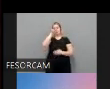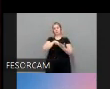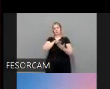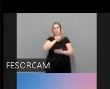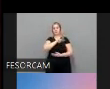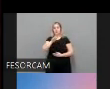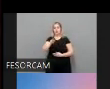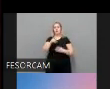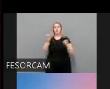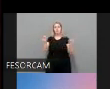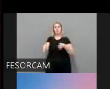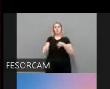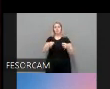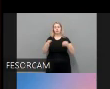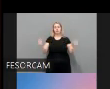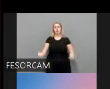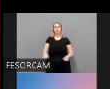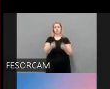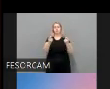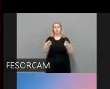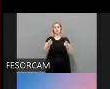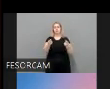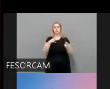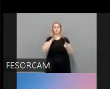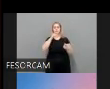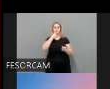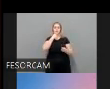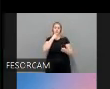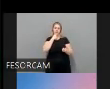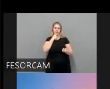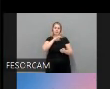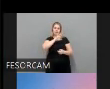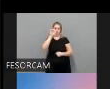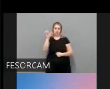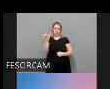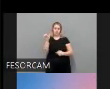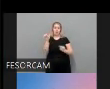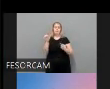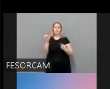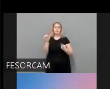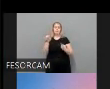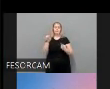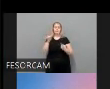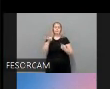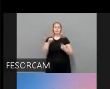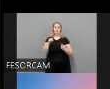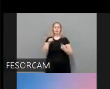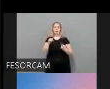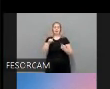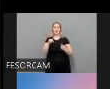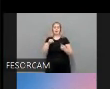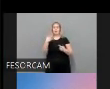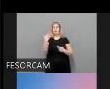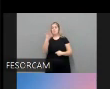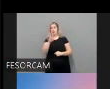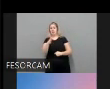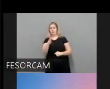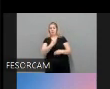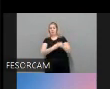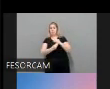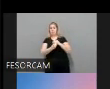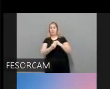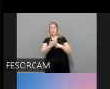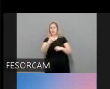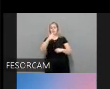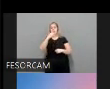que, según el registro europeo Surveillance of Cerebral Palsy in Europe, la prevalencia estimada de parálisis cerebral